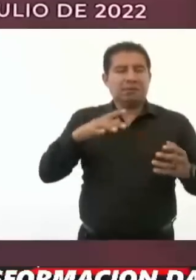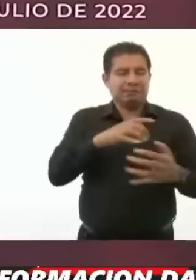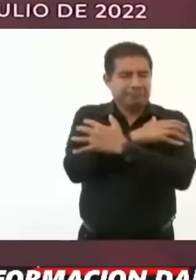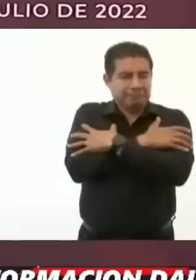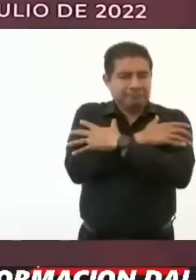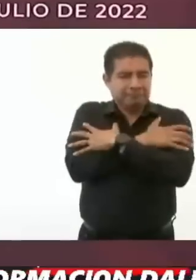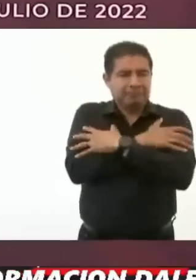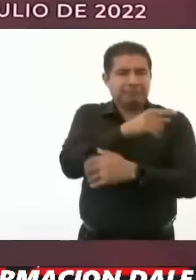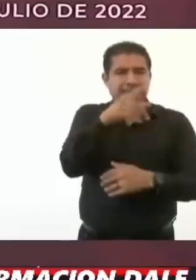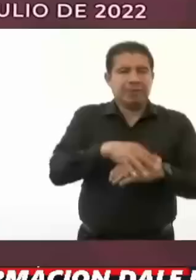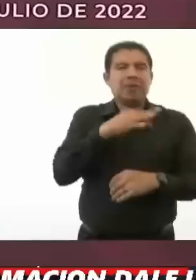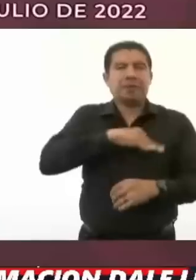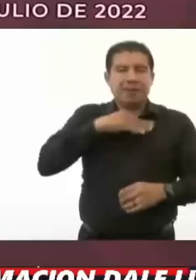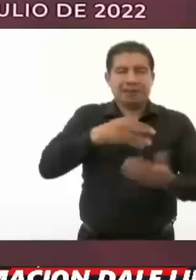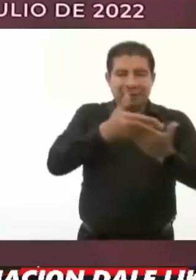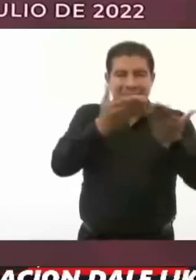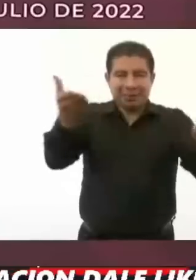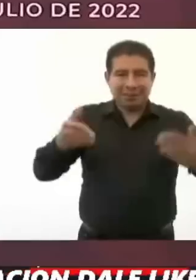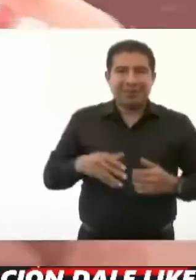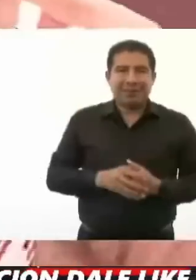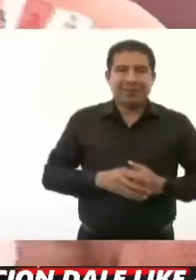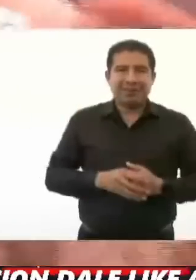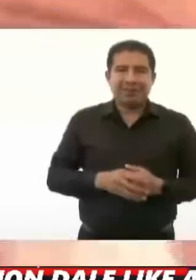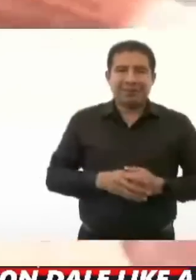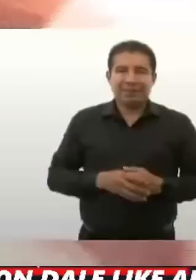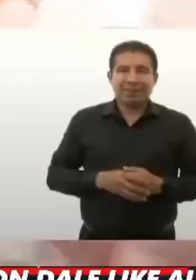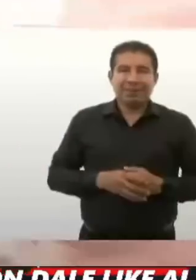abrazo y felicidades.